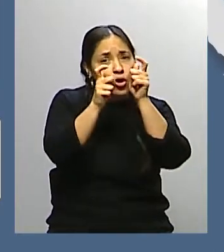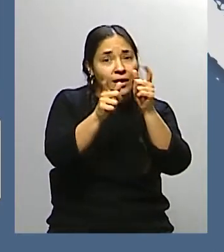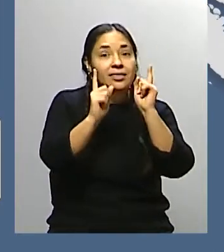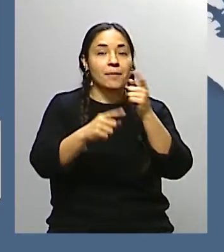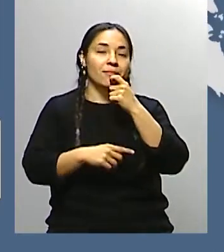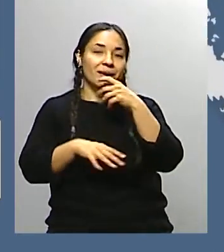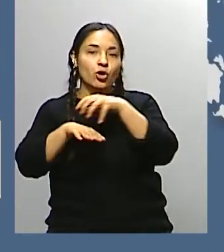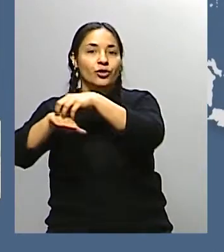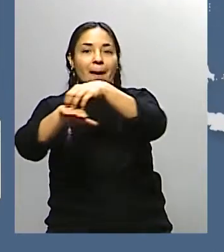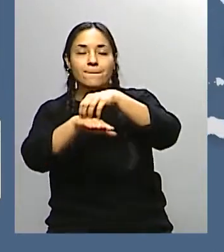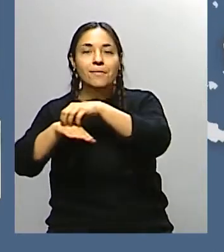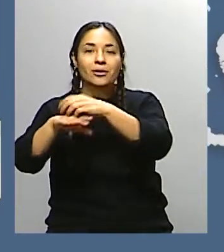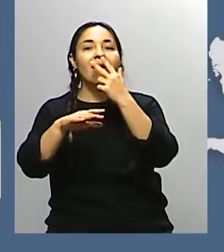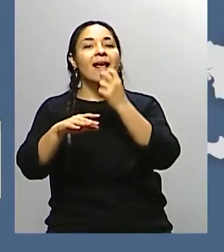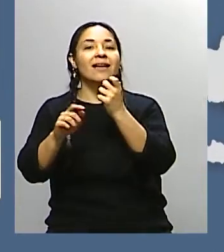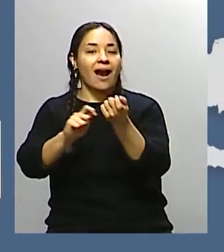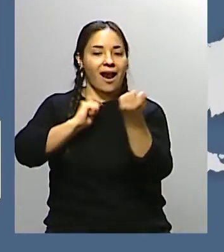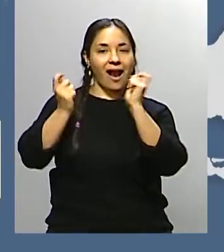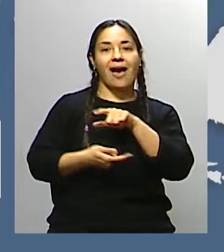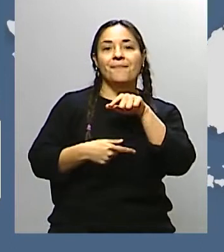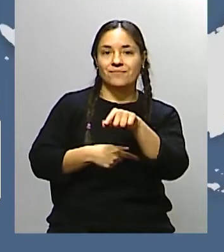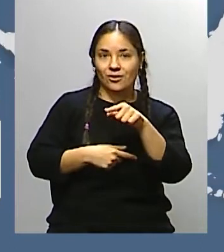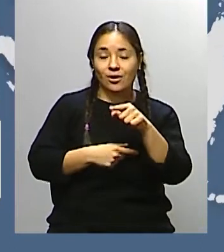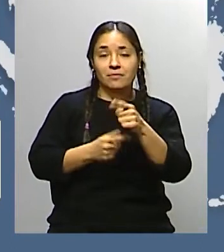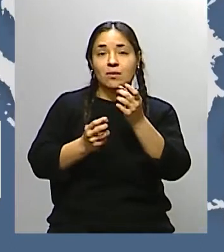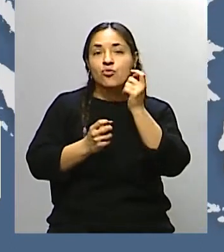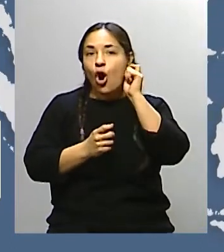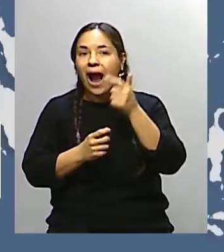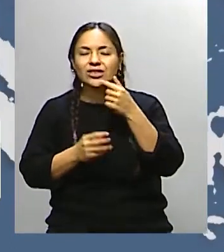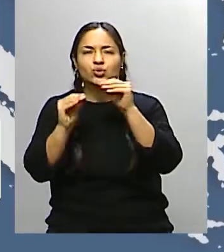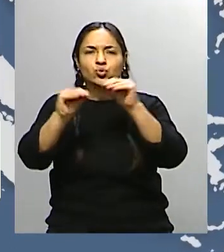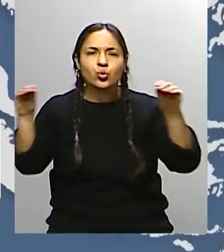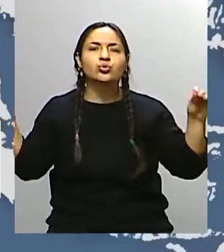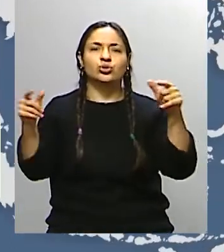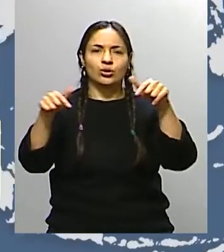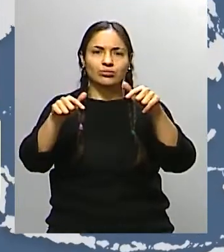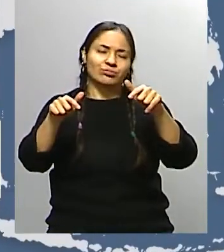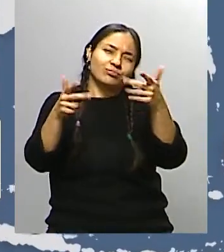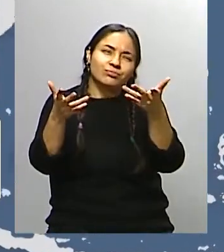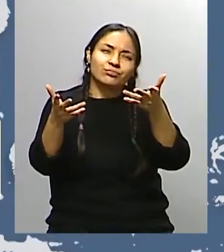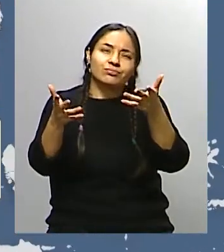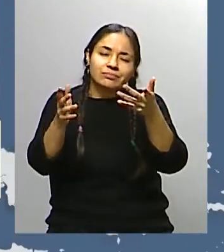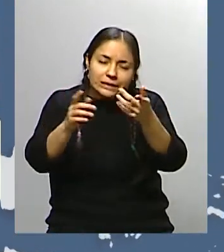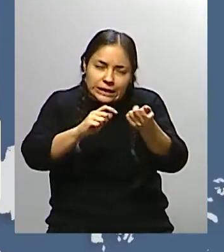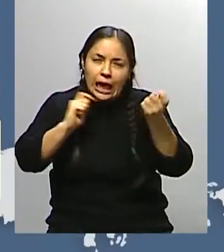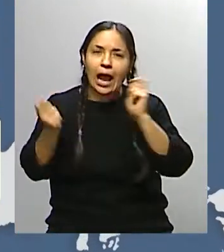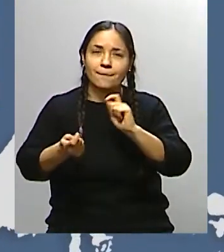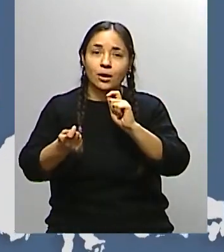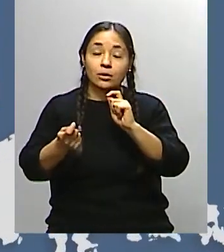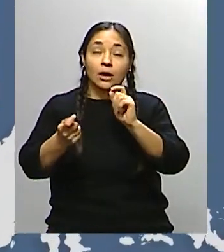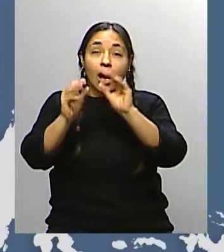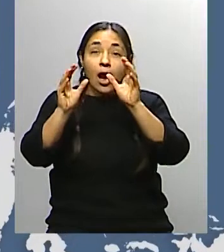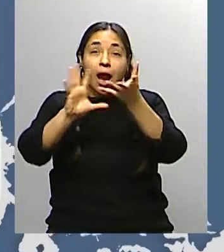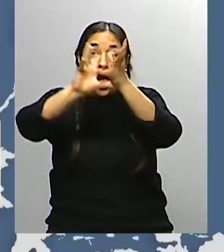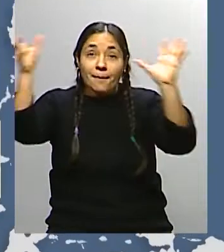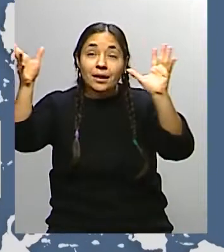energías alternativas y se redujera esa cantidad de emisiones, a nivel de salud, la inversión disminuiría